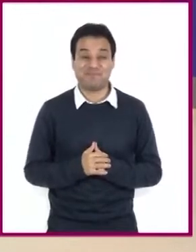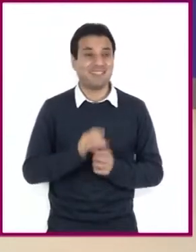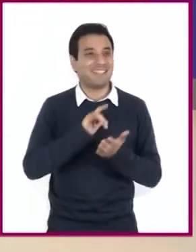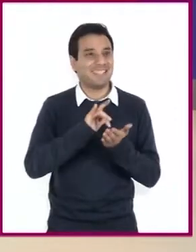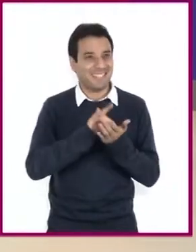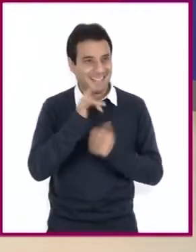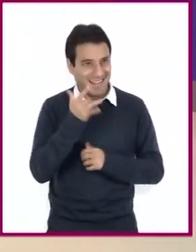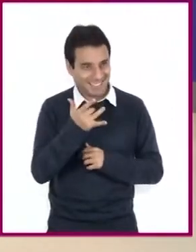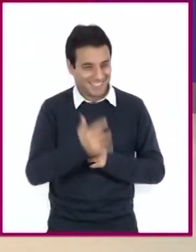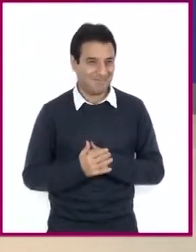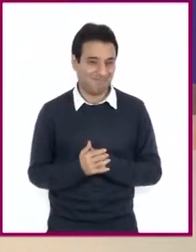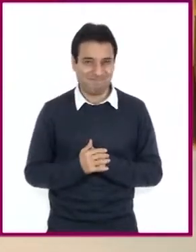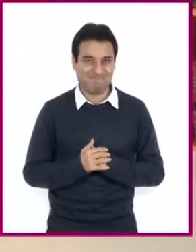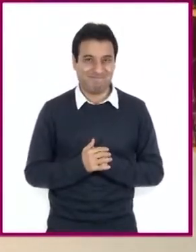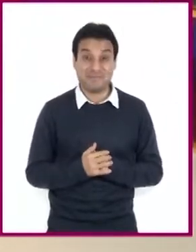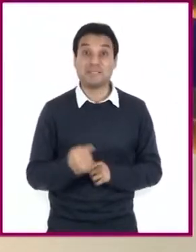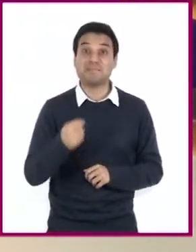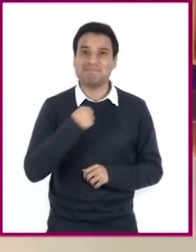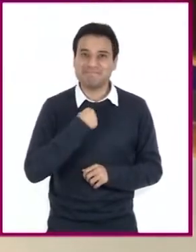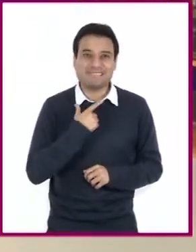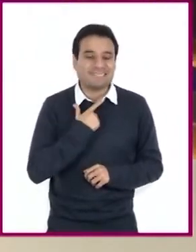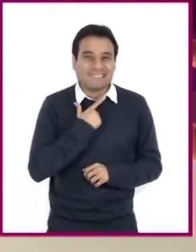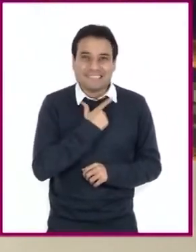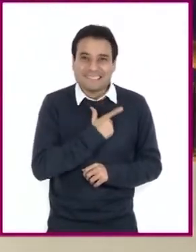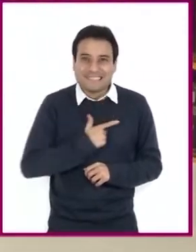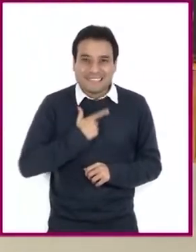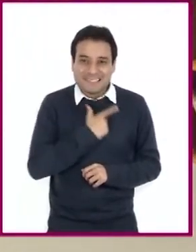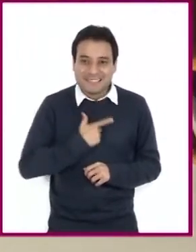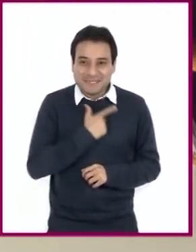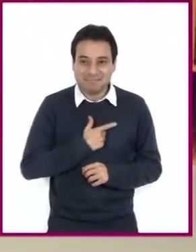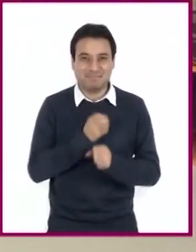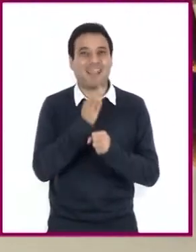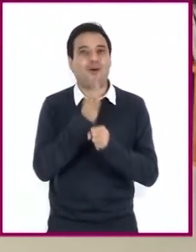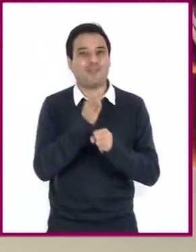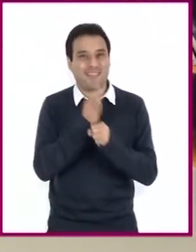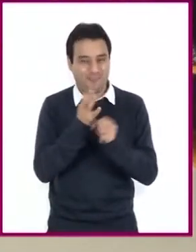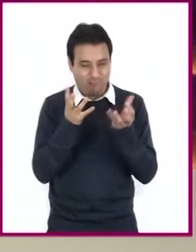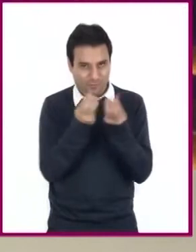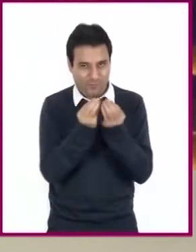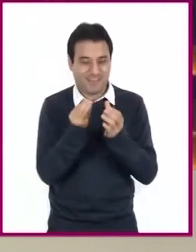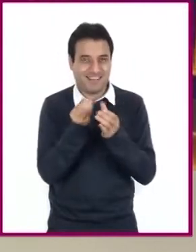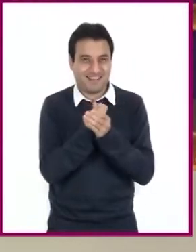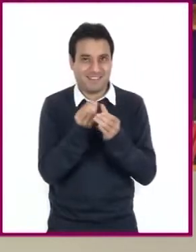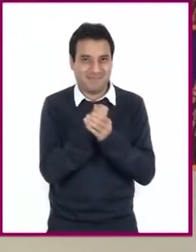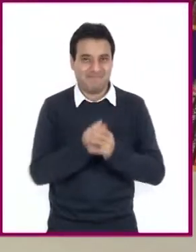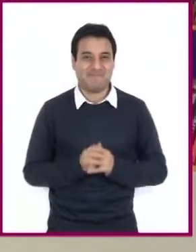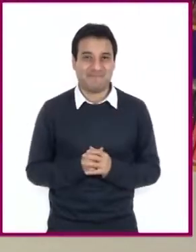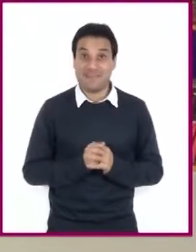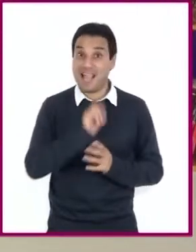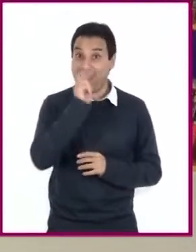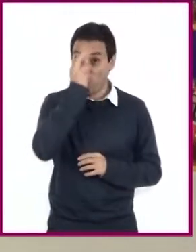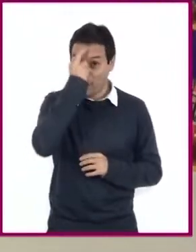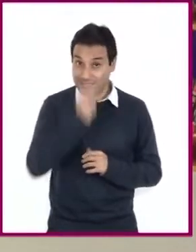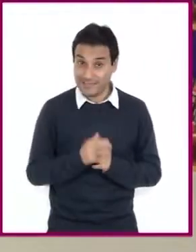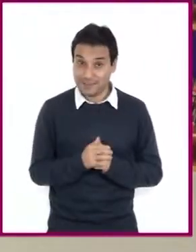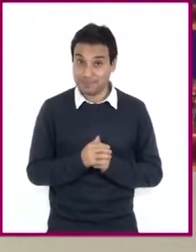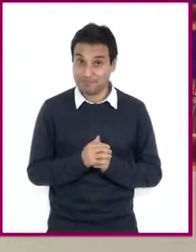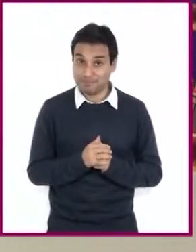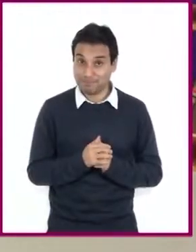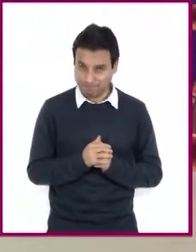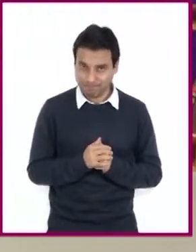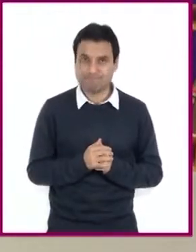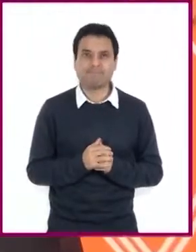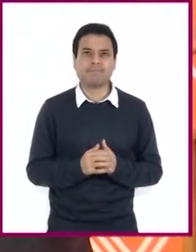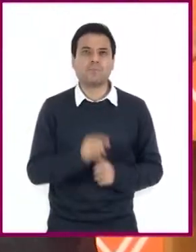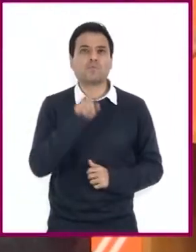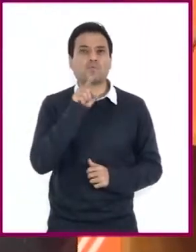Gracias, profesora Denise. A mí también me da mucho gusto estar con todos ustedes en esta sesión. Les recuerdo que no hay mejor